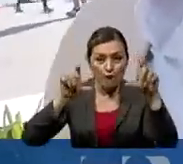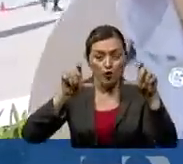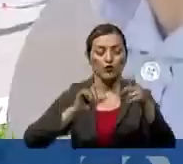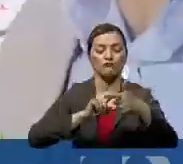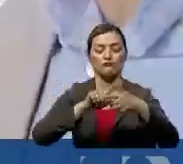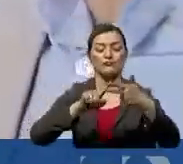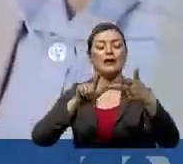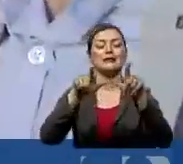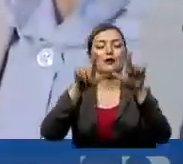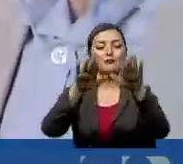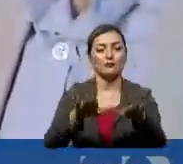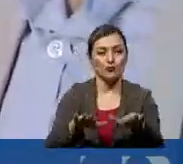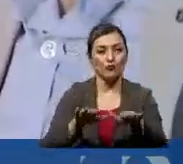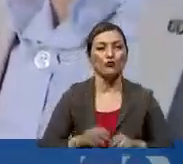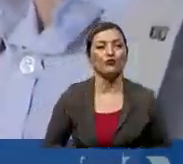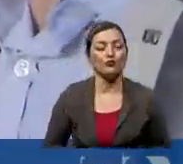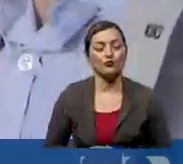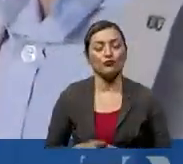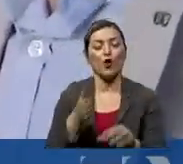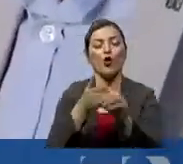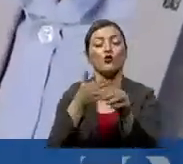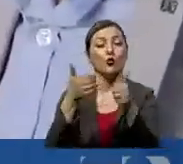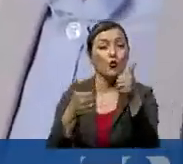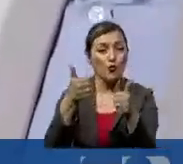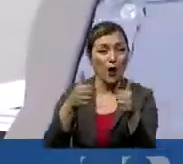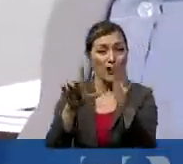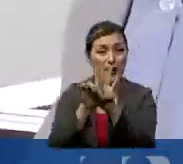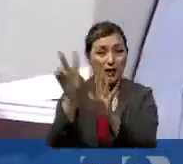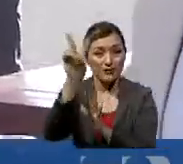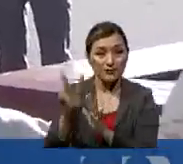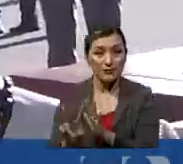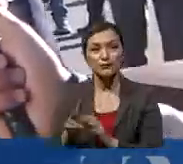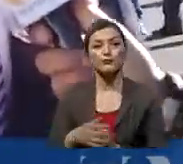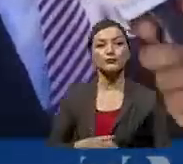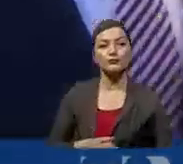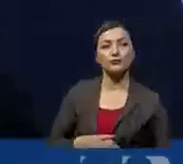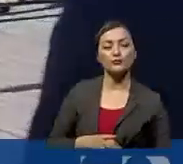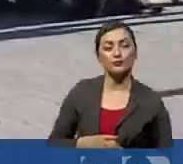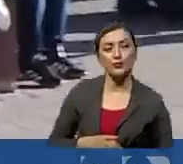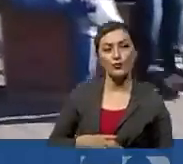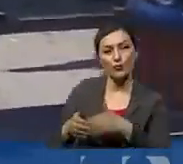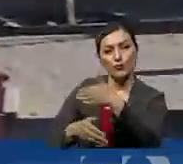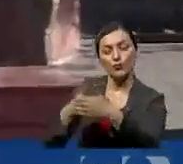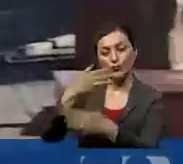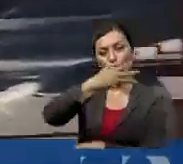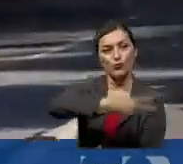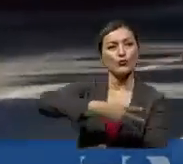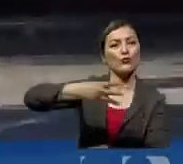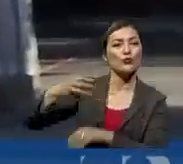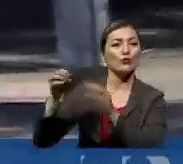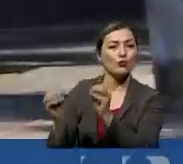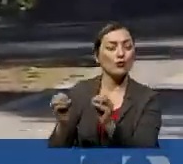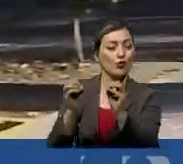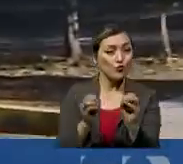de permanencia. El objetivo justamente de la regularización es que se dé un proceso de migración